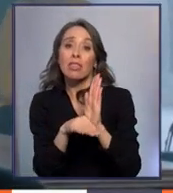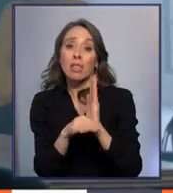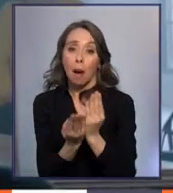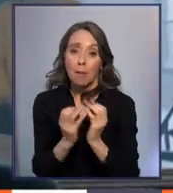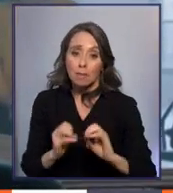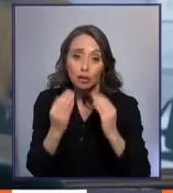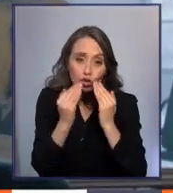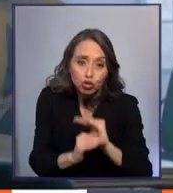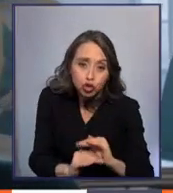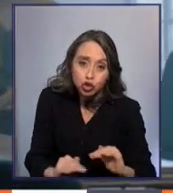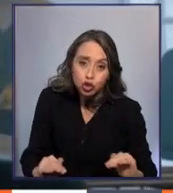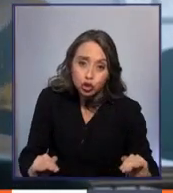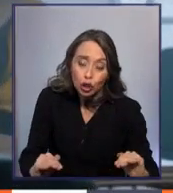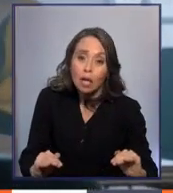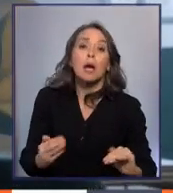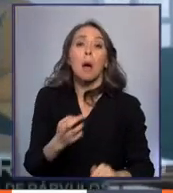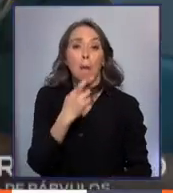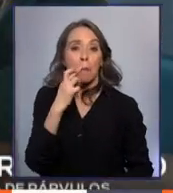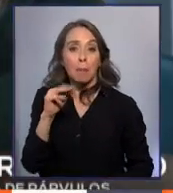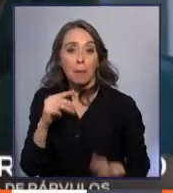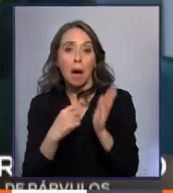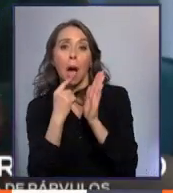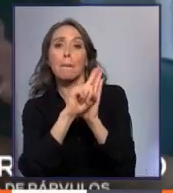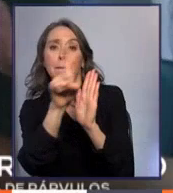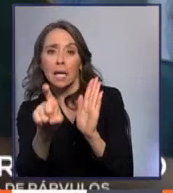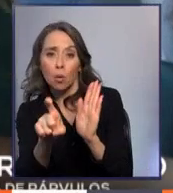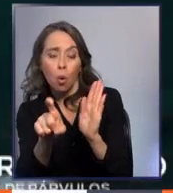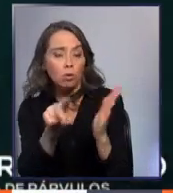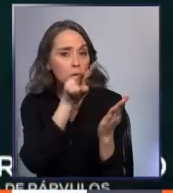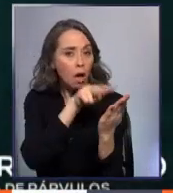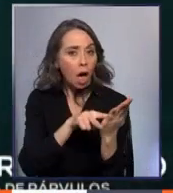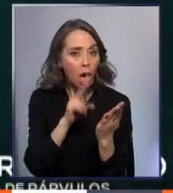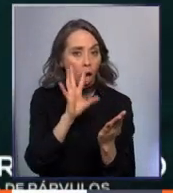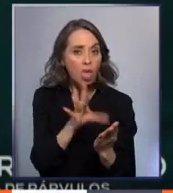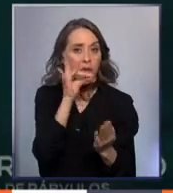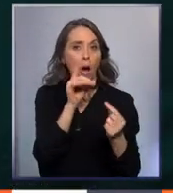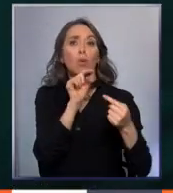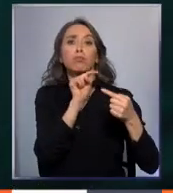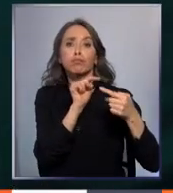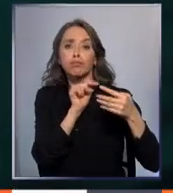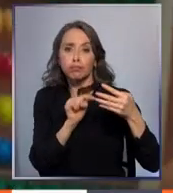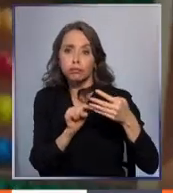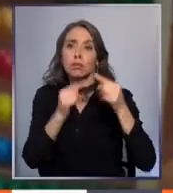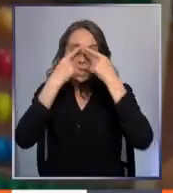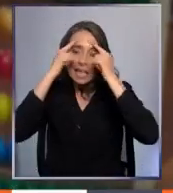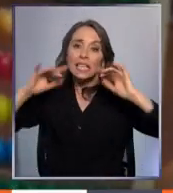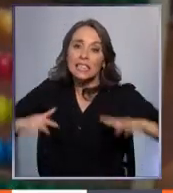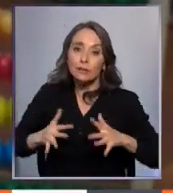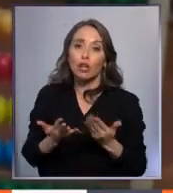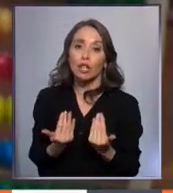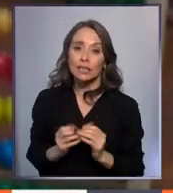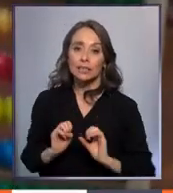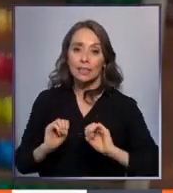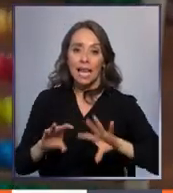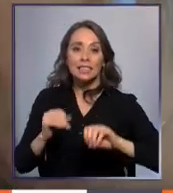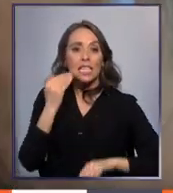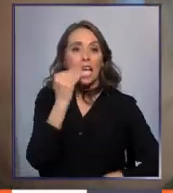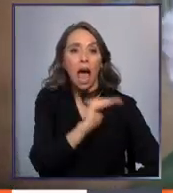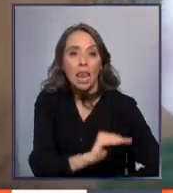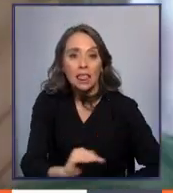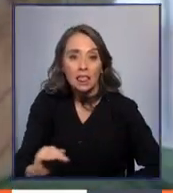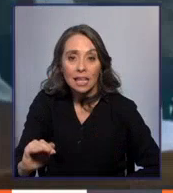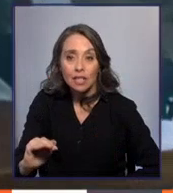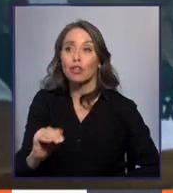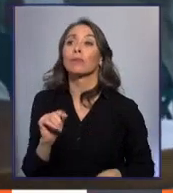enseñanza. Todo esto para que los padres puedan darse cuenta de todos los elementos y esfuerzo que requiere enseñar a niños. Y